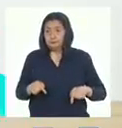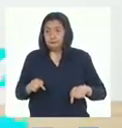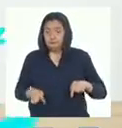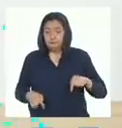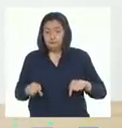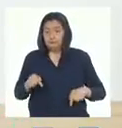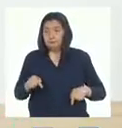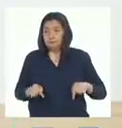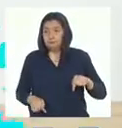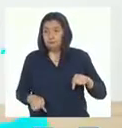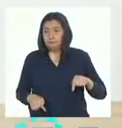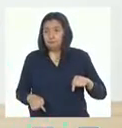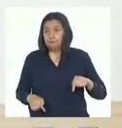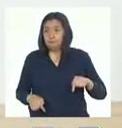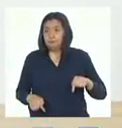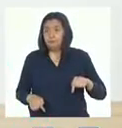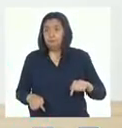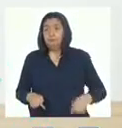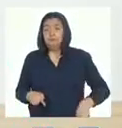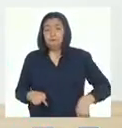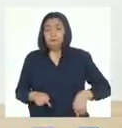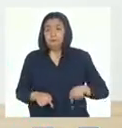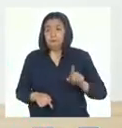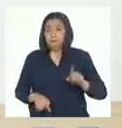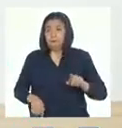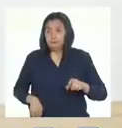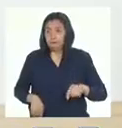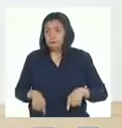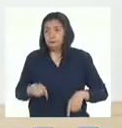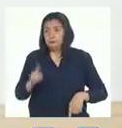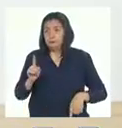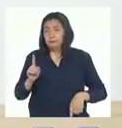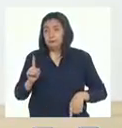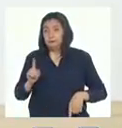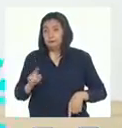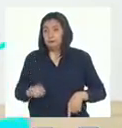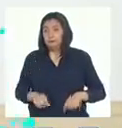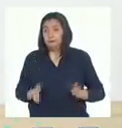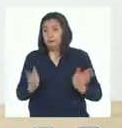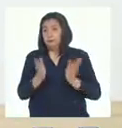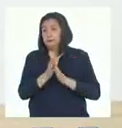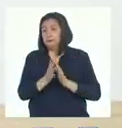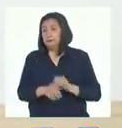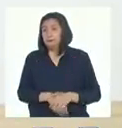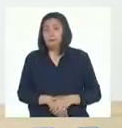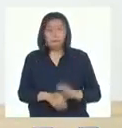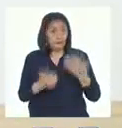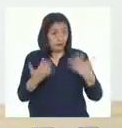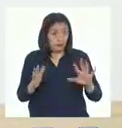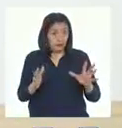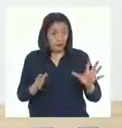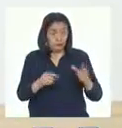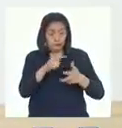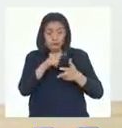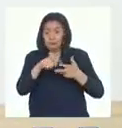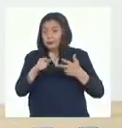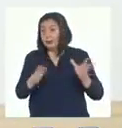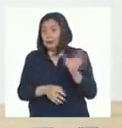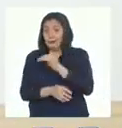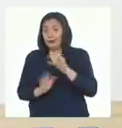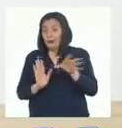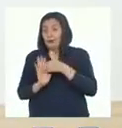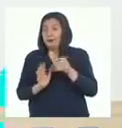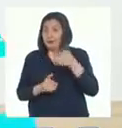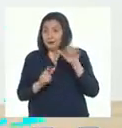derecha. Izquierda, derecha, izquierda. Pateo, bajé. Pateo y palmas. Todo, ¿listos? 1,